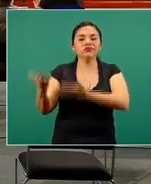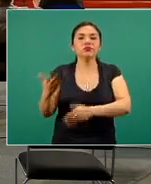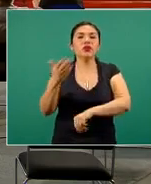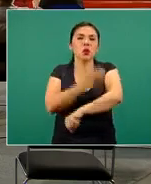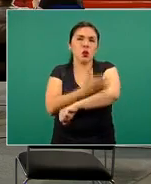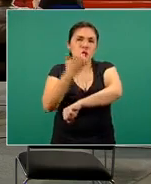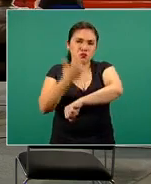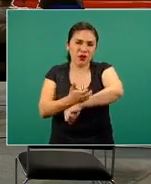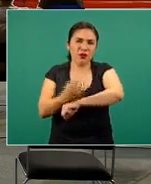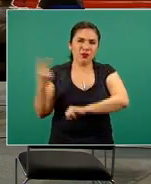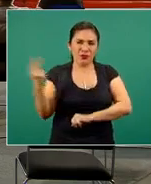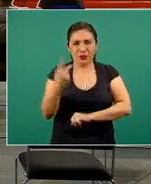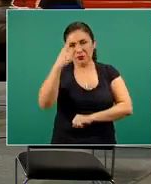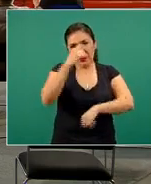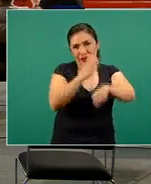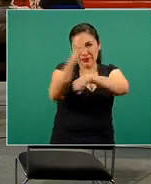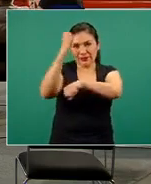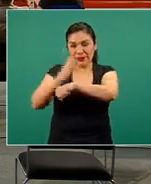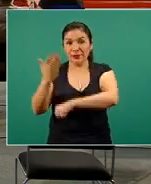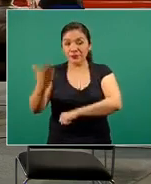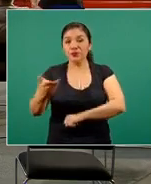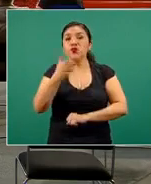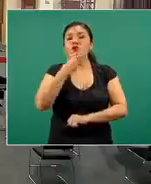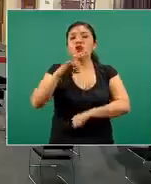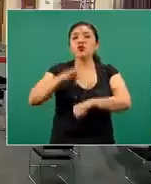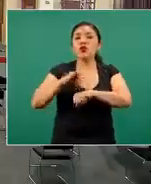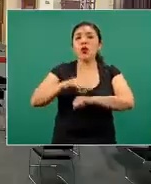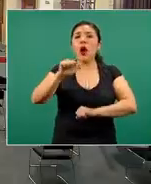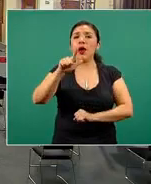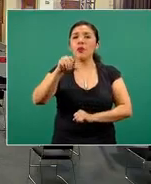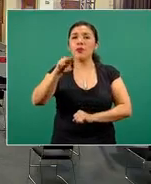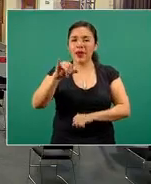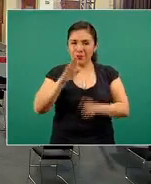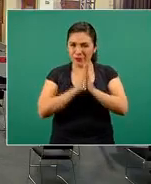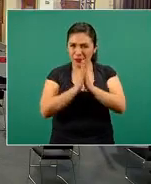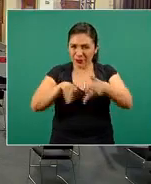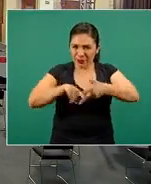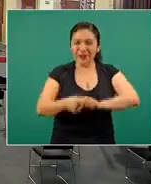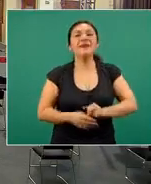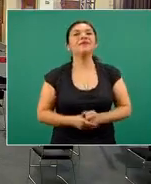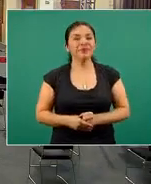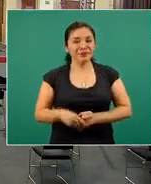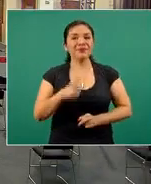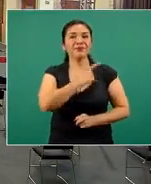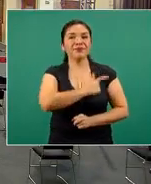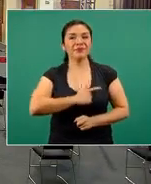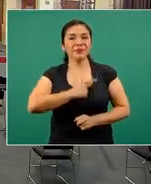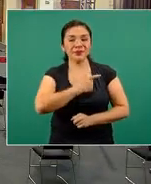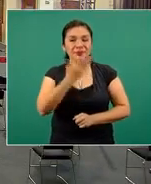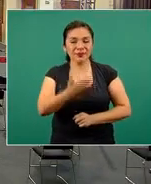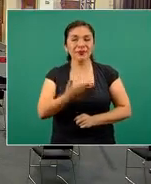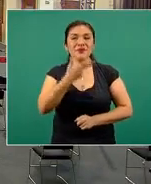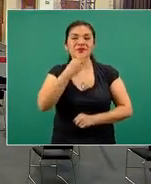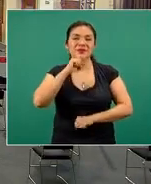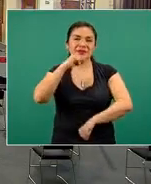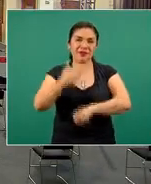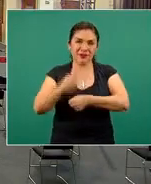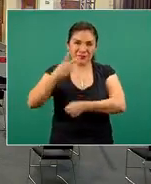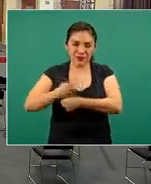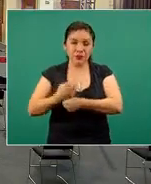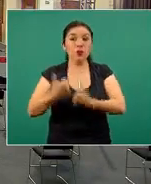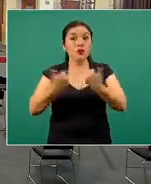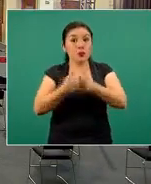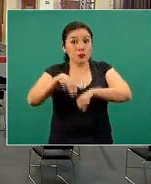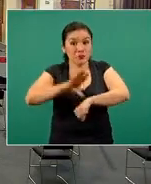nuestros colegas estatales. Doctora Lomía, si es tan amable de presentar. Claro que sí, con mucho gusto, señor secretario. Con su